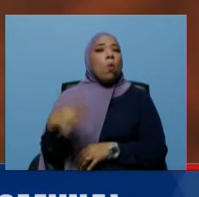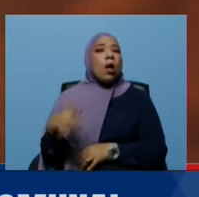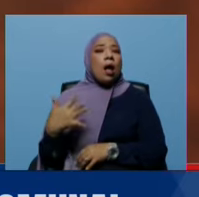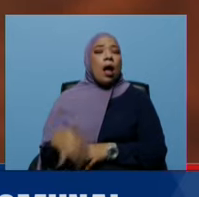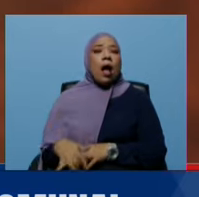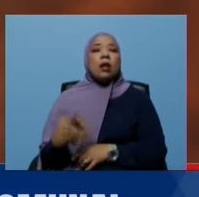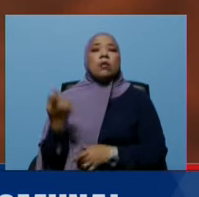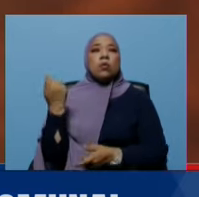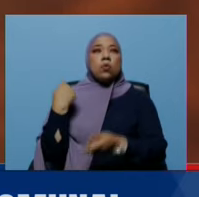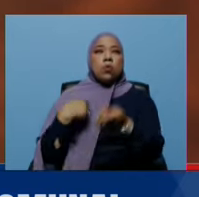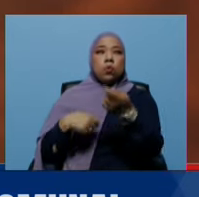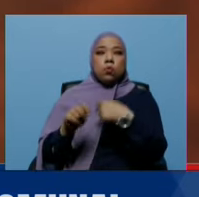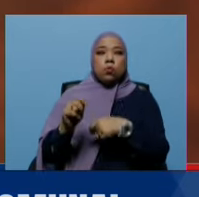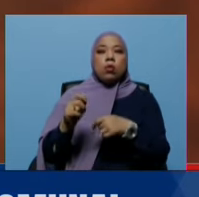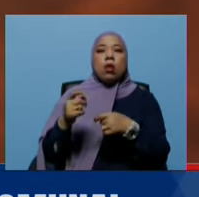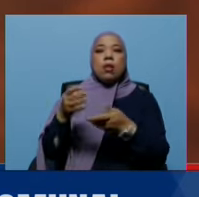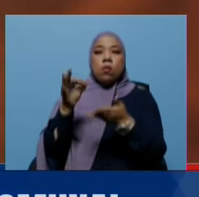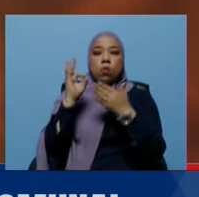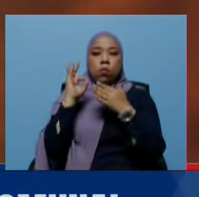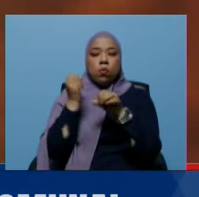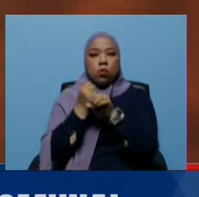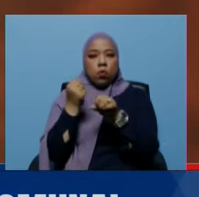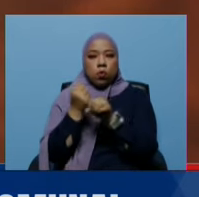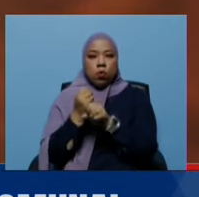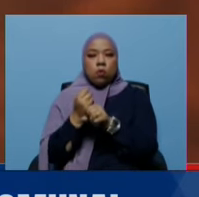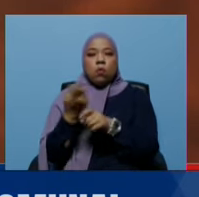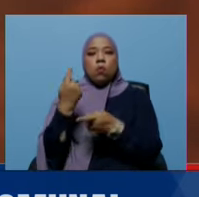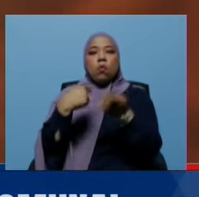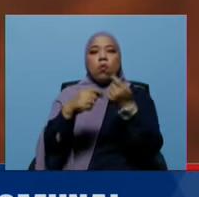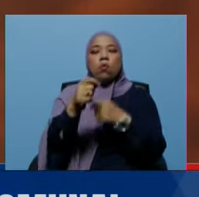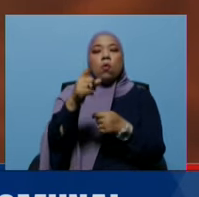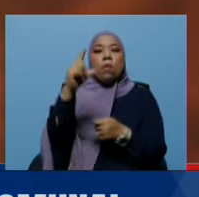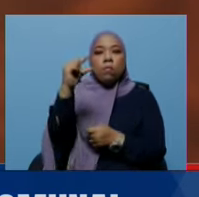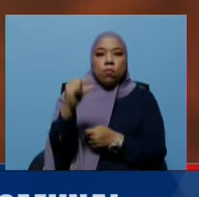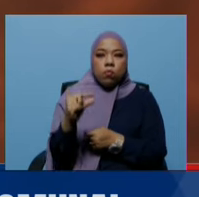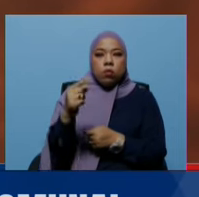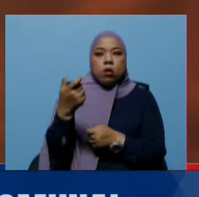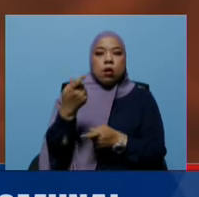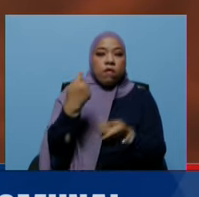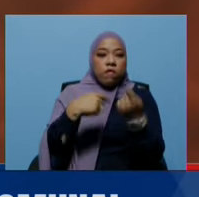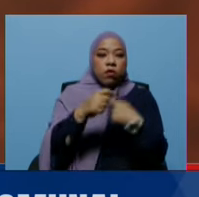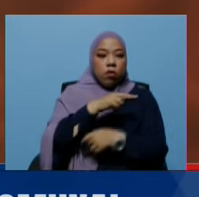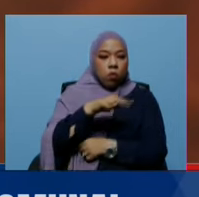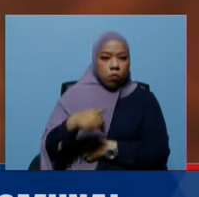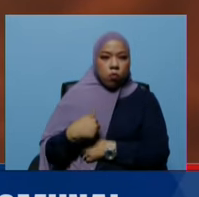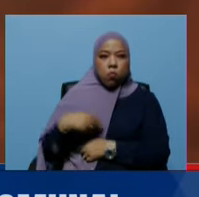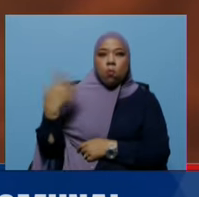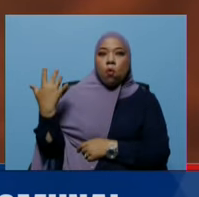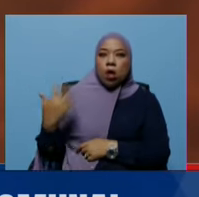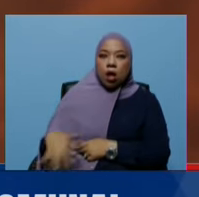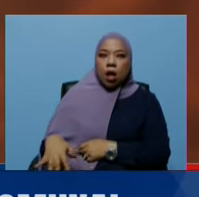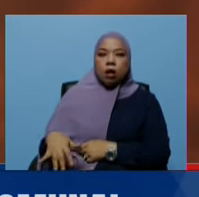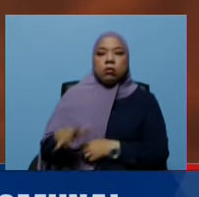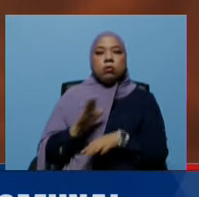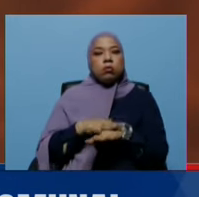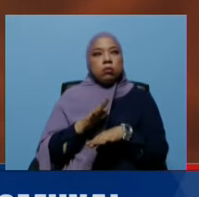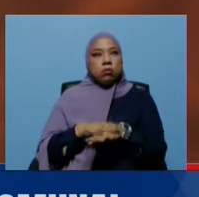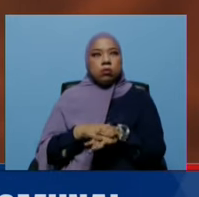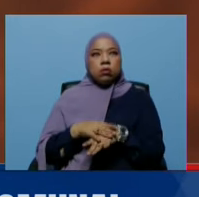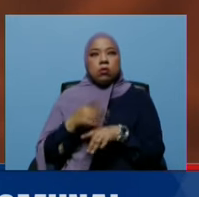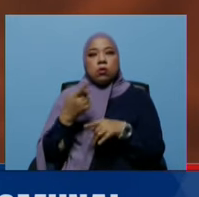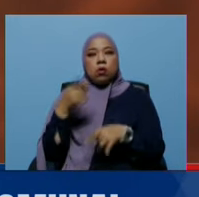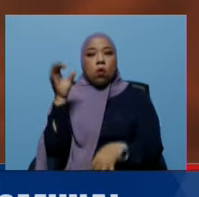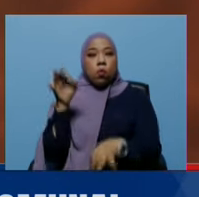los comerciantes en las zonas cafetaleras, que quieren que le vendamos muy económico, pero nos quieren vender ellos a nosotros muy caro. Pedimos que se haga un